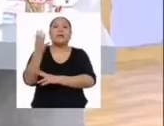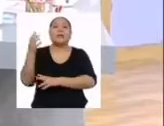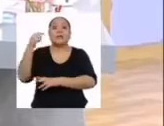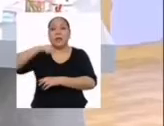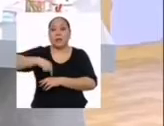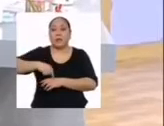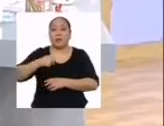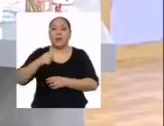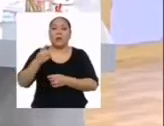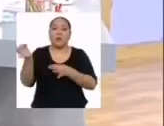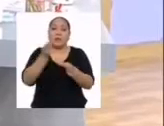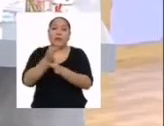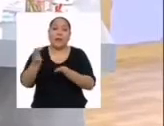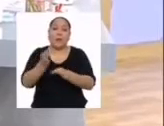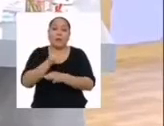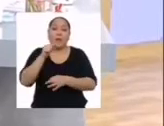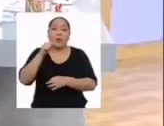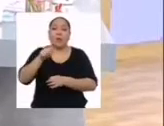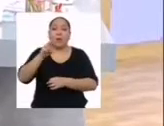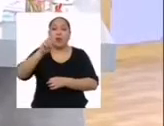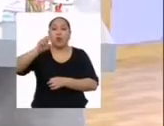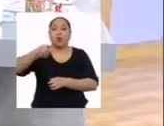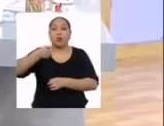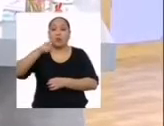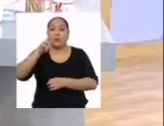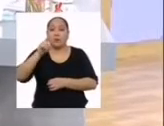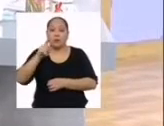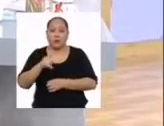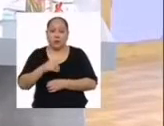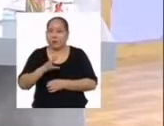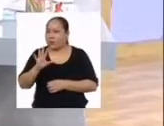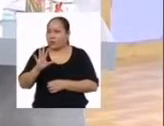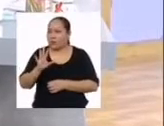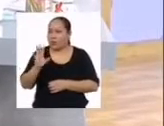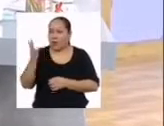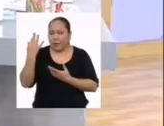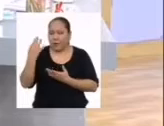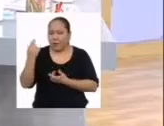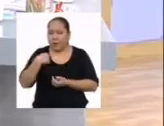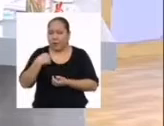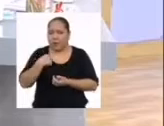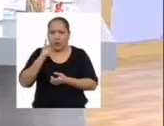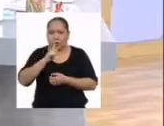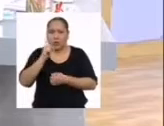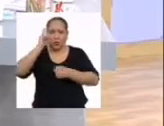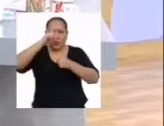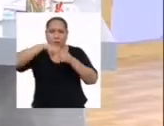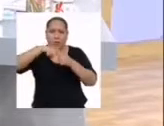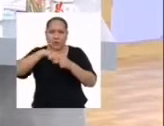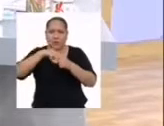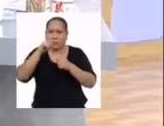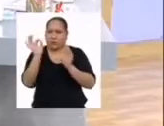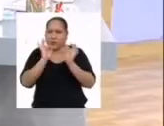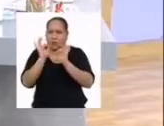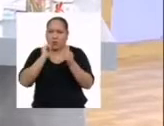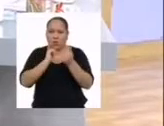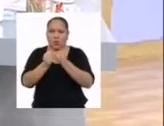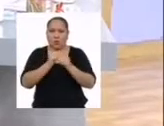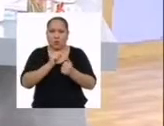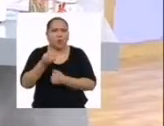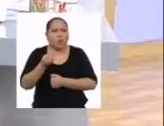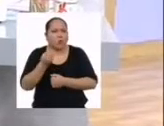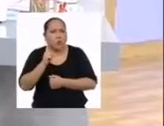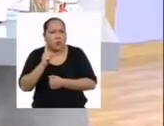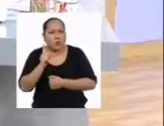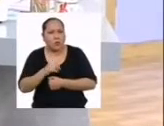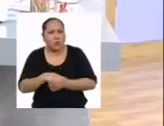genial! Pero, espere, debe ser un error. Yo no he participado en ningún concurso. ¿Cómo que no? Tenemos